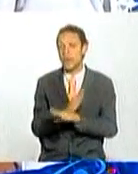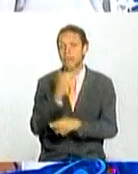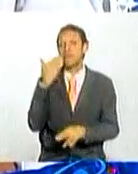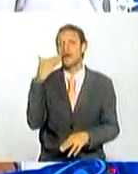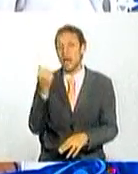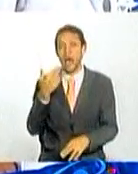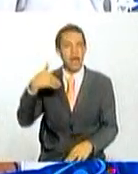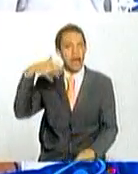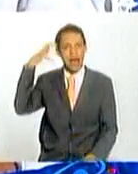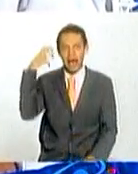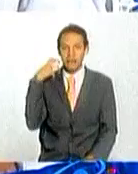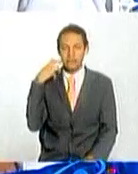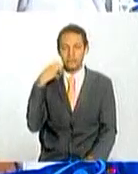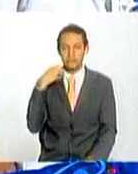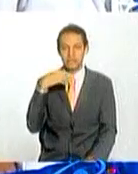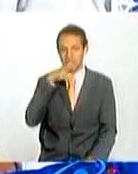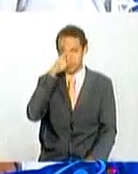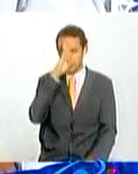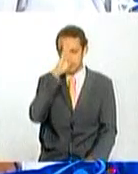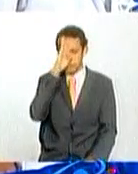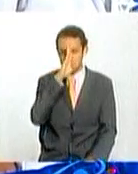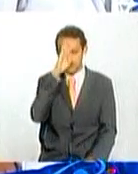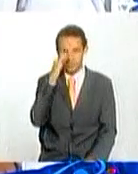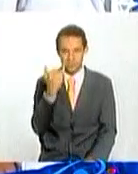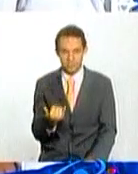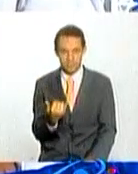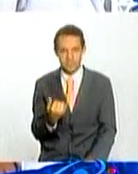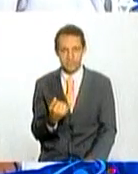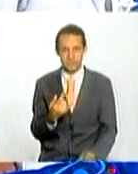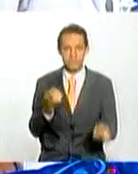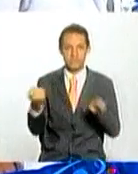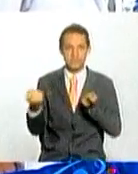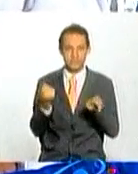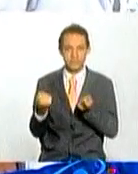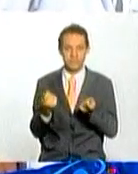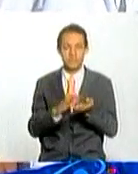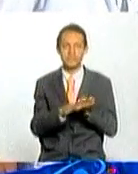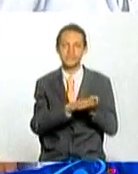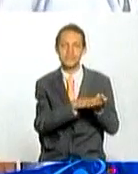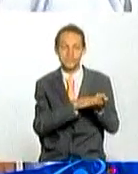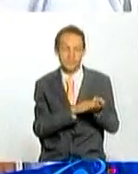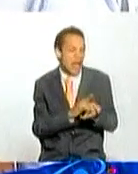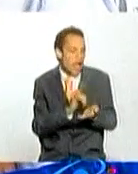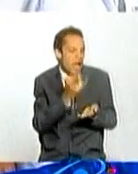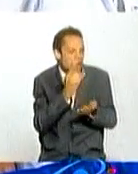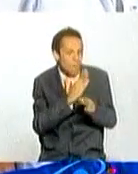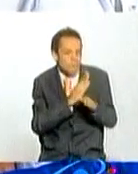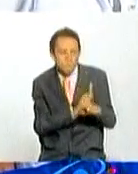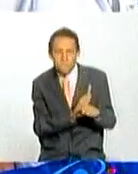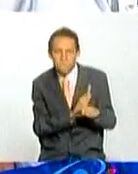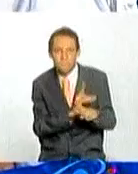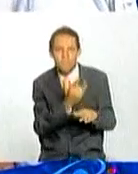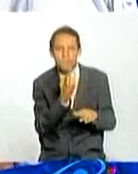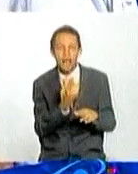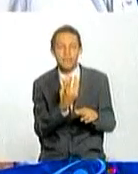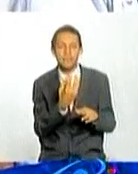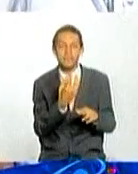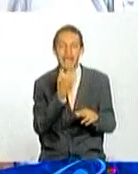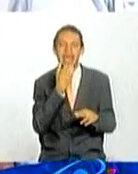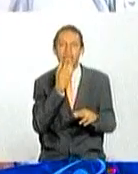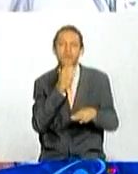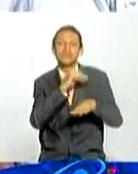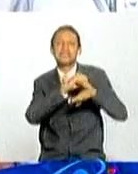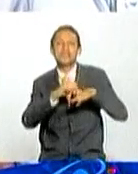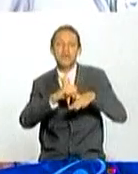tan frecuentes, pero con el consumo también de esteroides, de anticonceptivos, con las prótesis